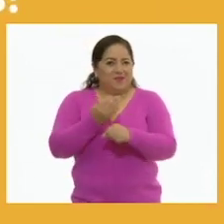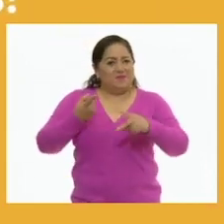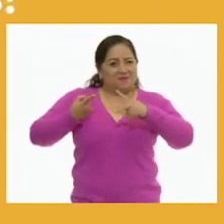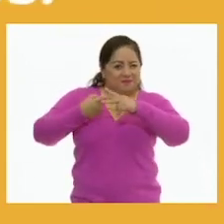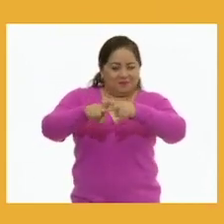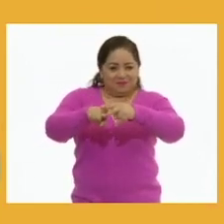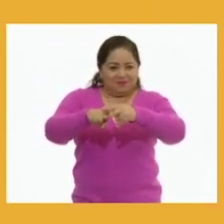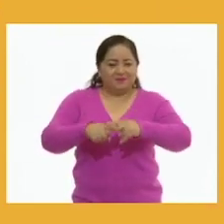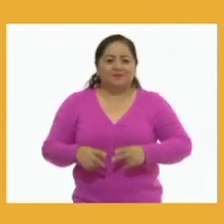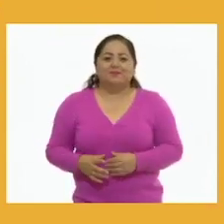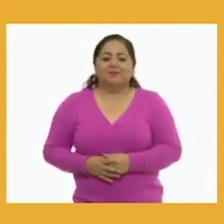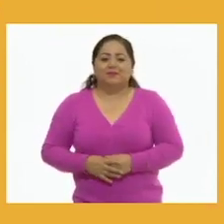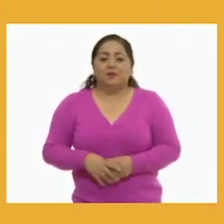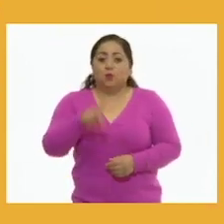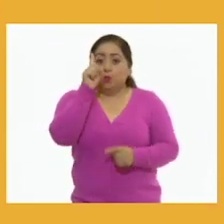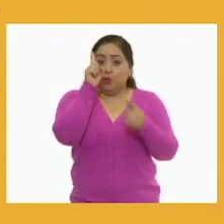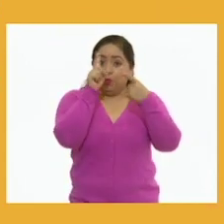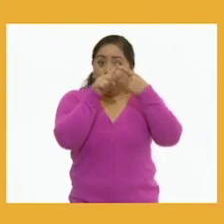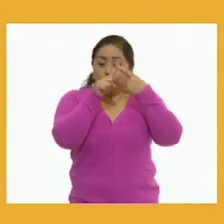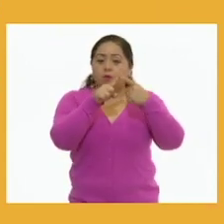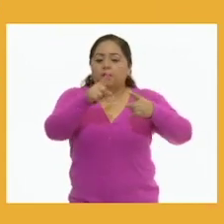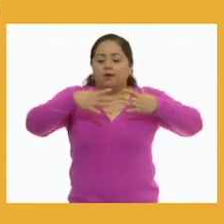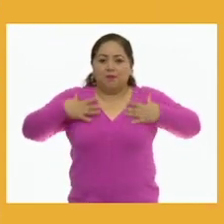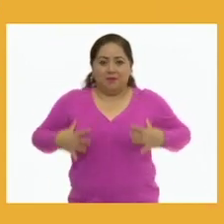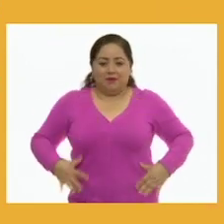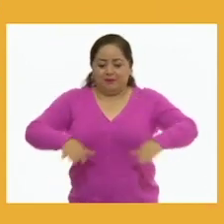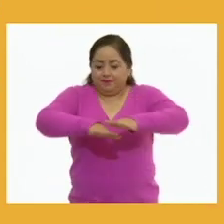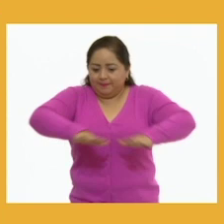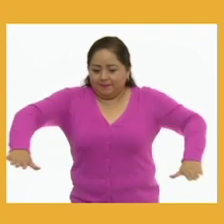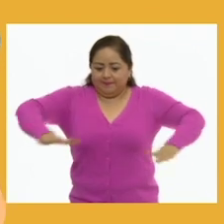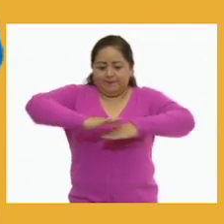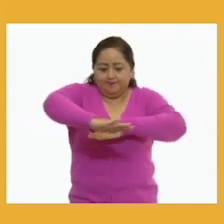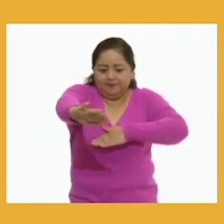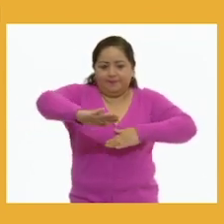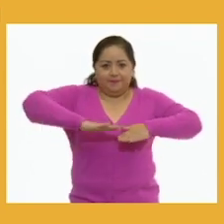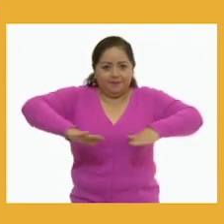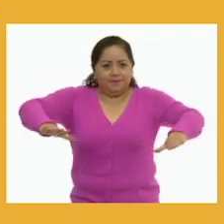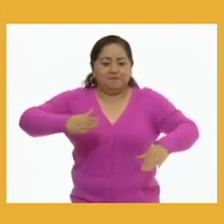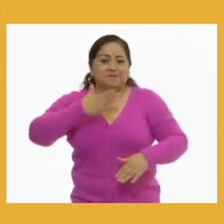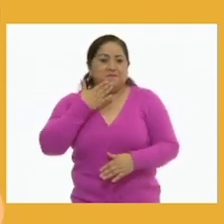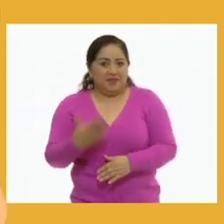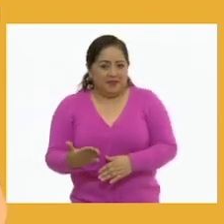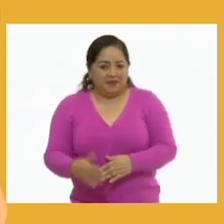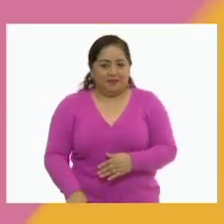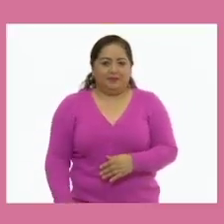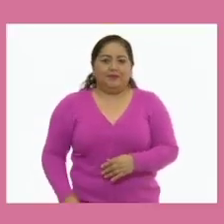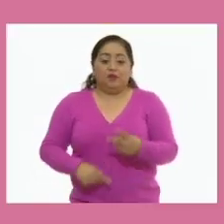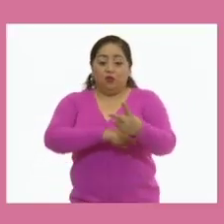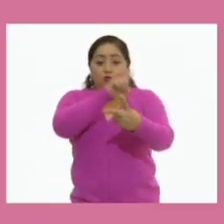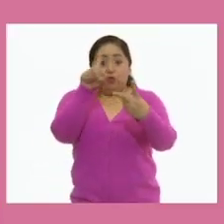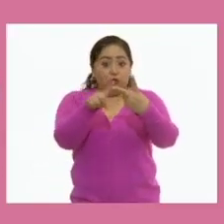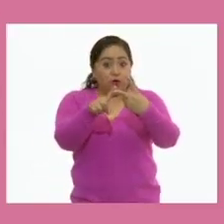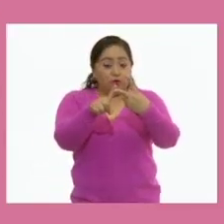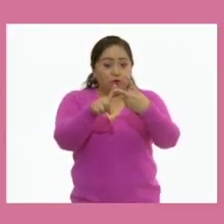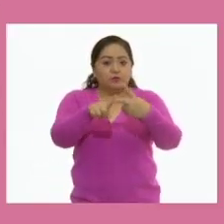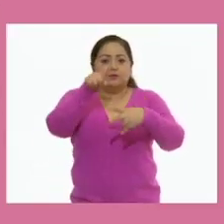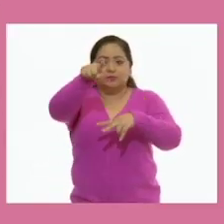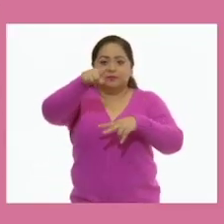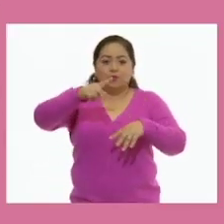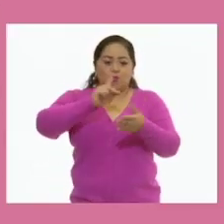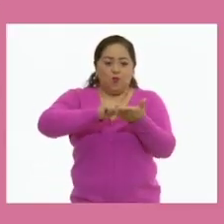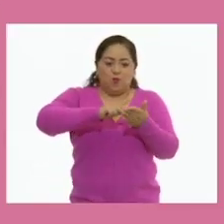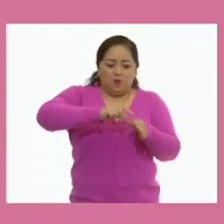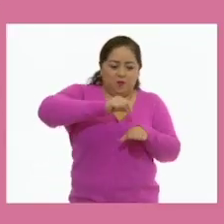¡Empecemos! 1. Estira la playera a lo largo y a lo ancho. 2. Marca con